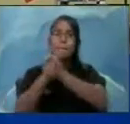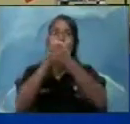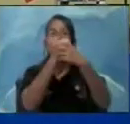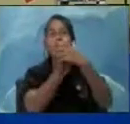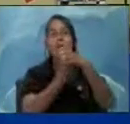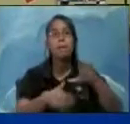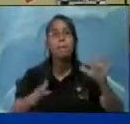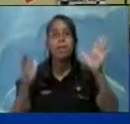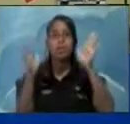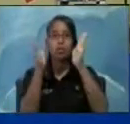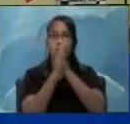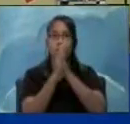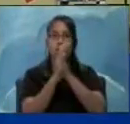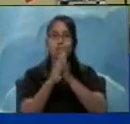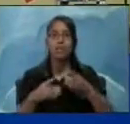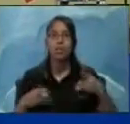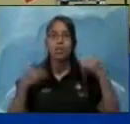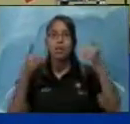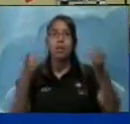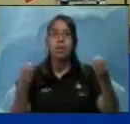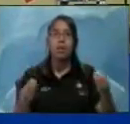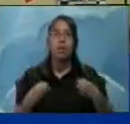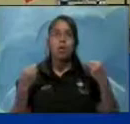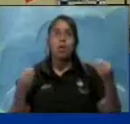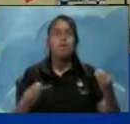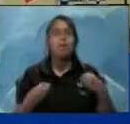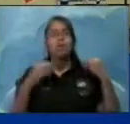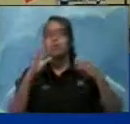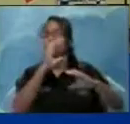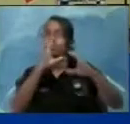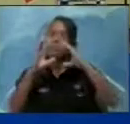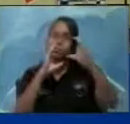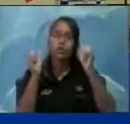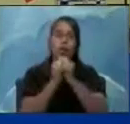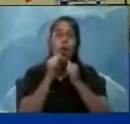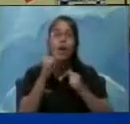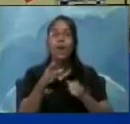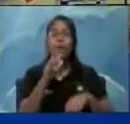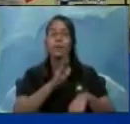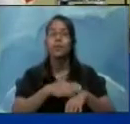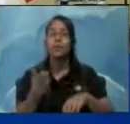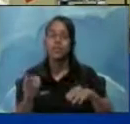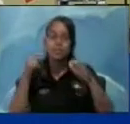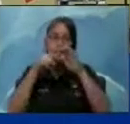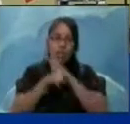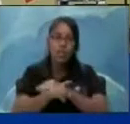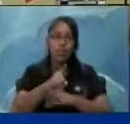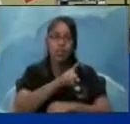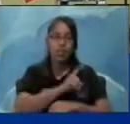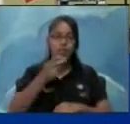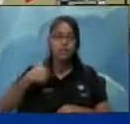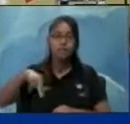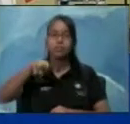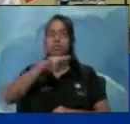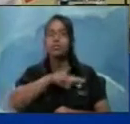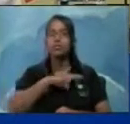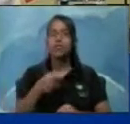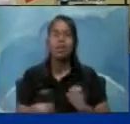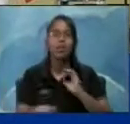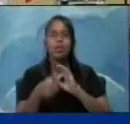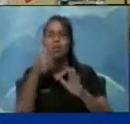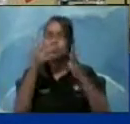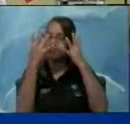Santo debemos vivir conversando con él porque está dentro de nosotros y lo más